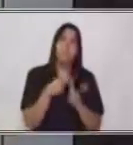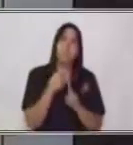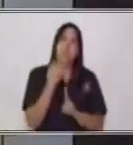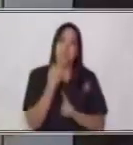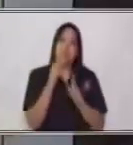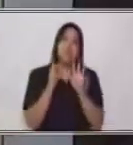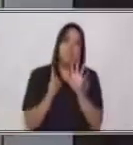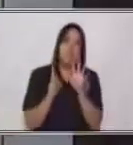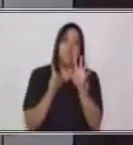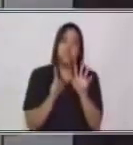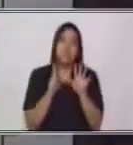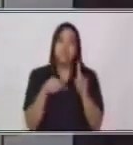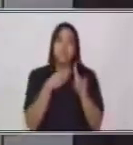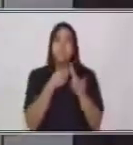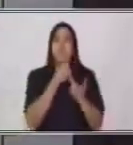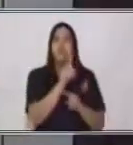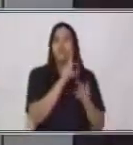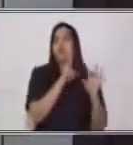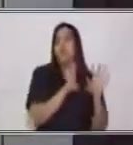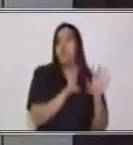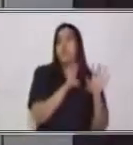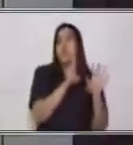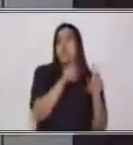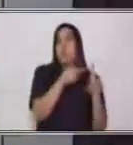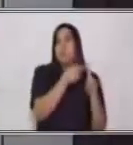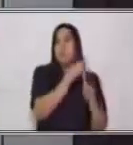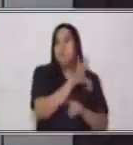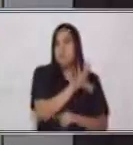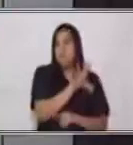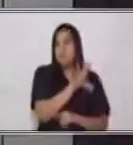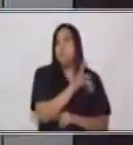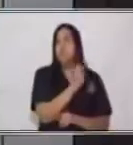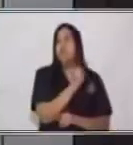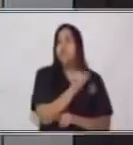3, 6 más 1, 7 más 5.